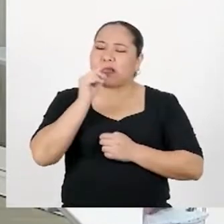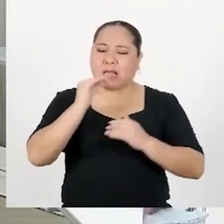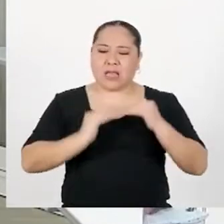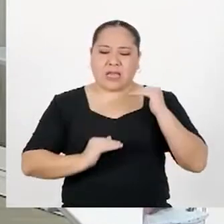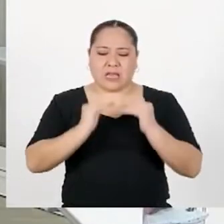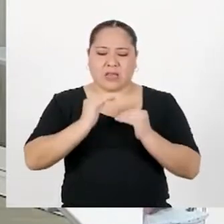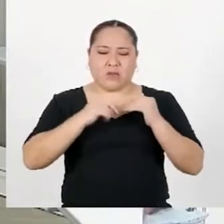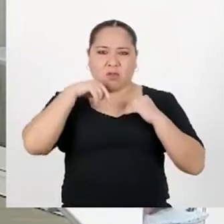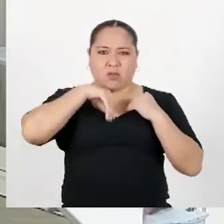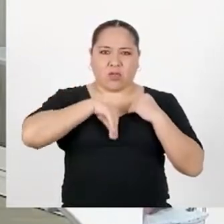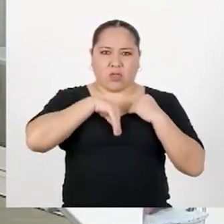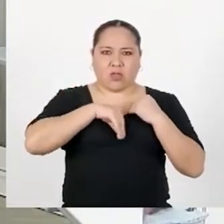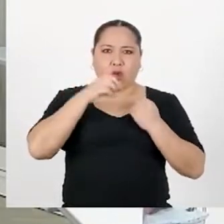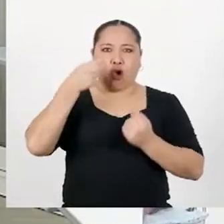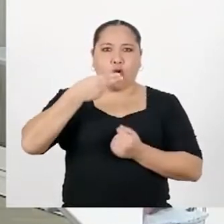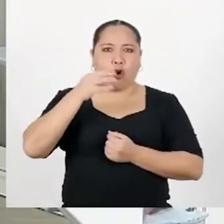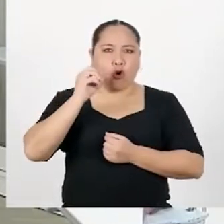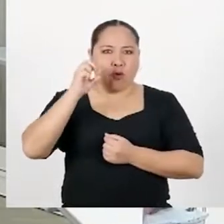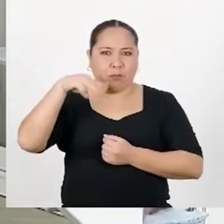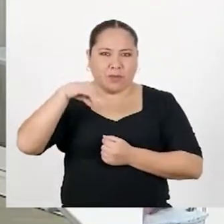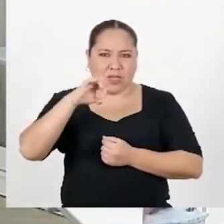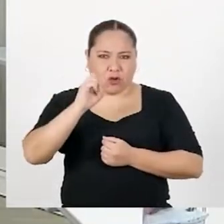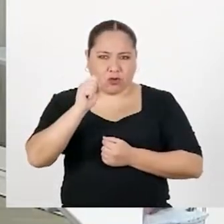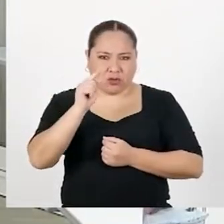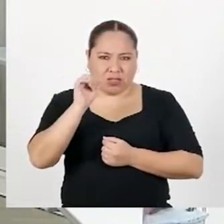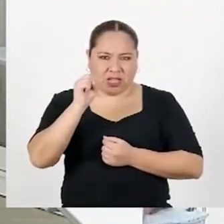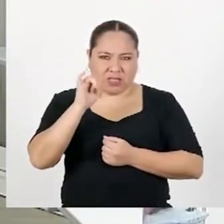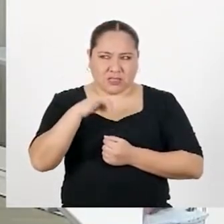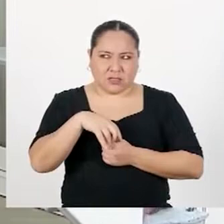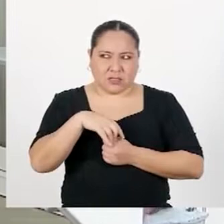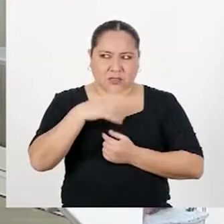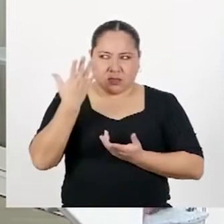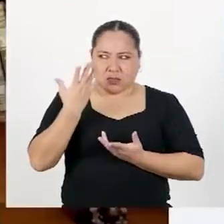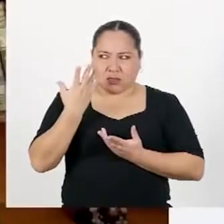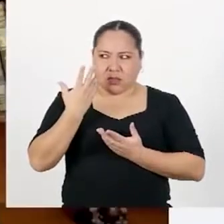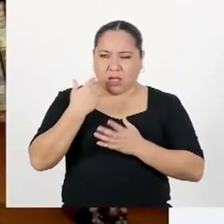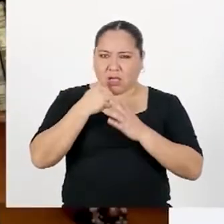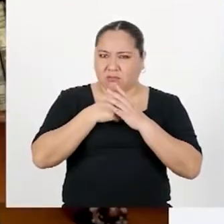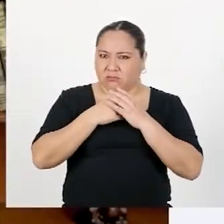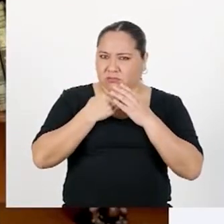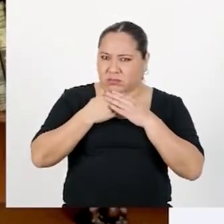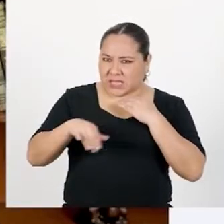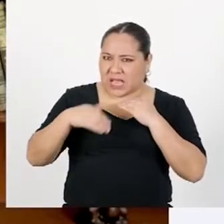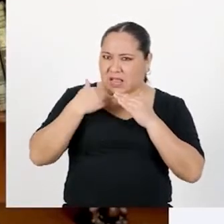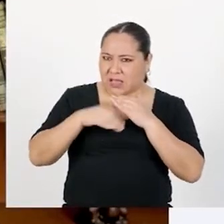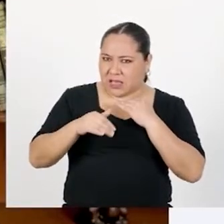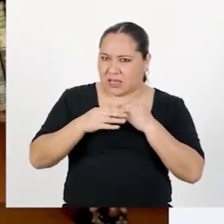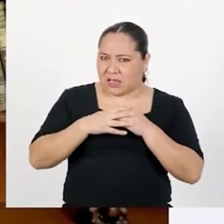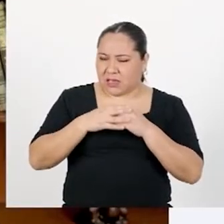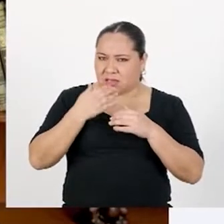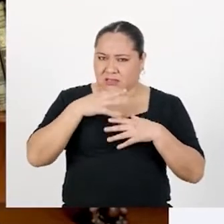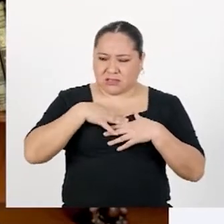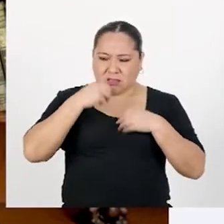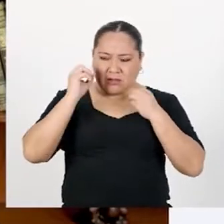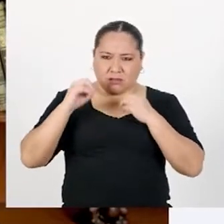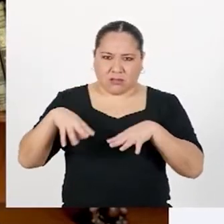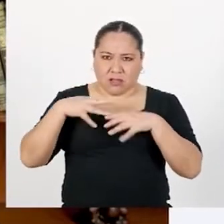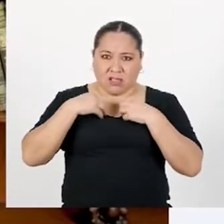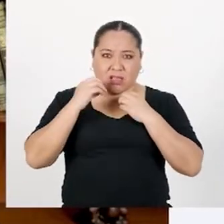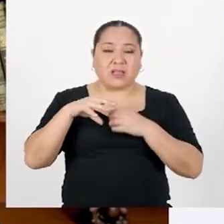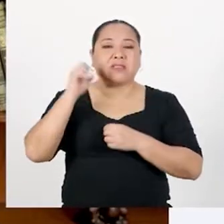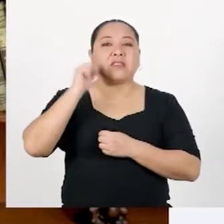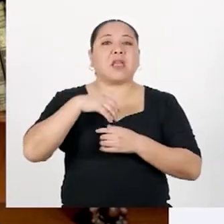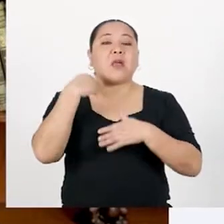el equilibrio interno, es decir, homeostasis, es a través de la excreción. Exacto, el proceso de eliminar